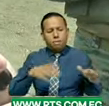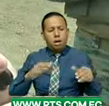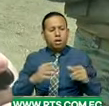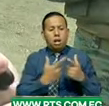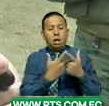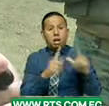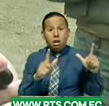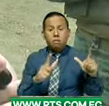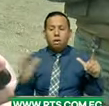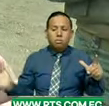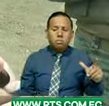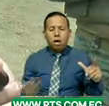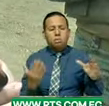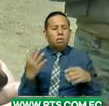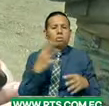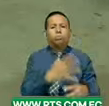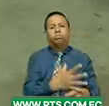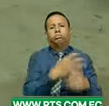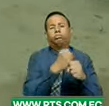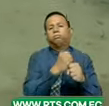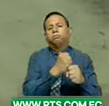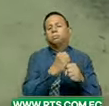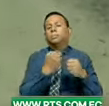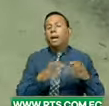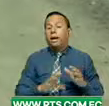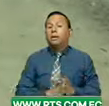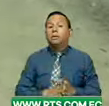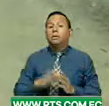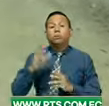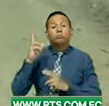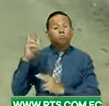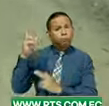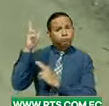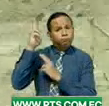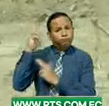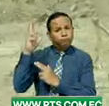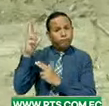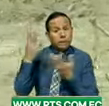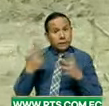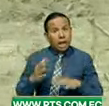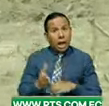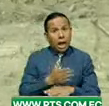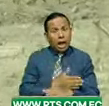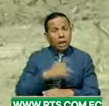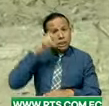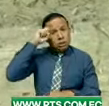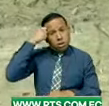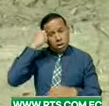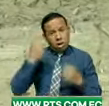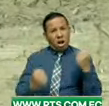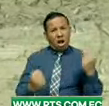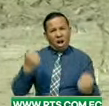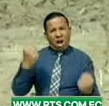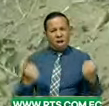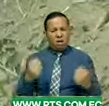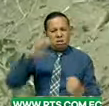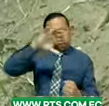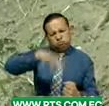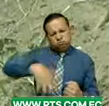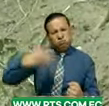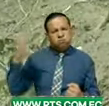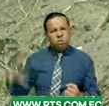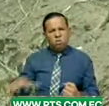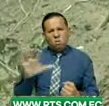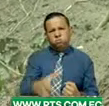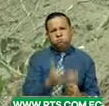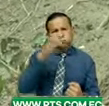momento estamos ya en control del área. Con la presencia militar, la maquinaria que fue retirada de la zona reinició los trabajos para abrir una vía hacia la cima del